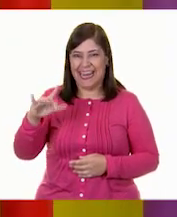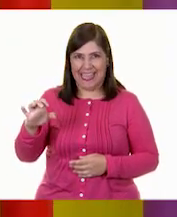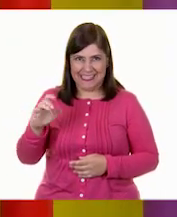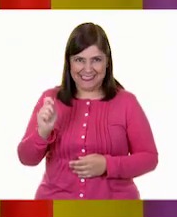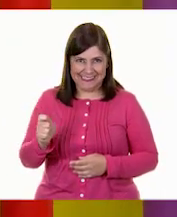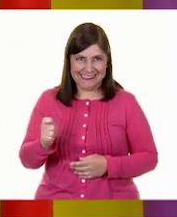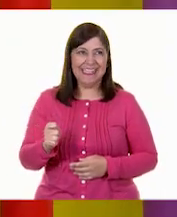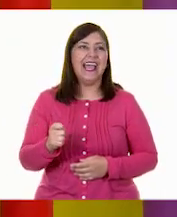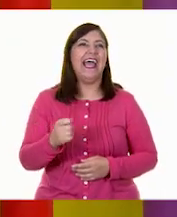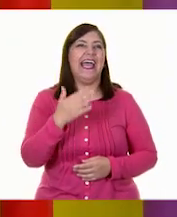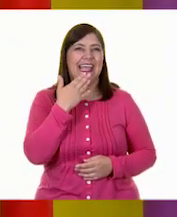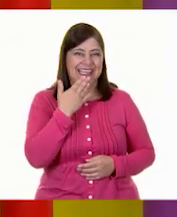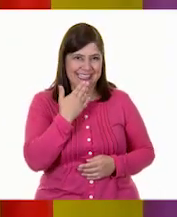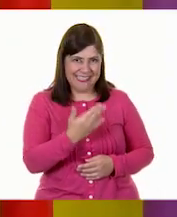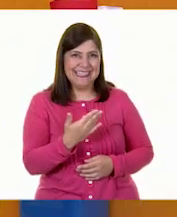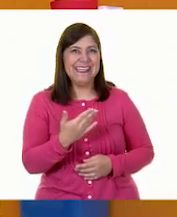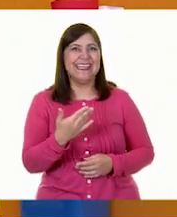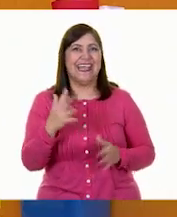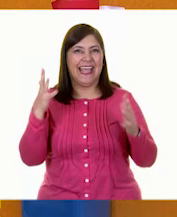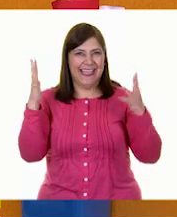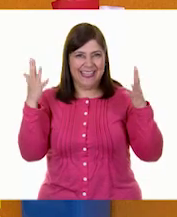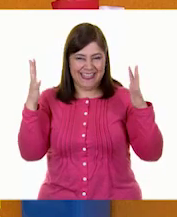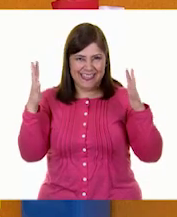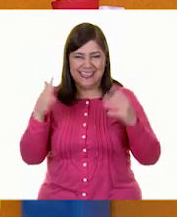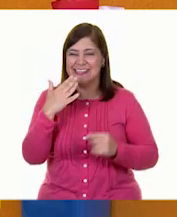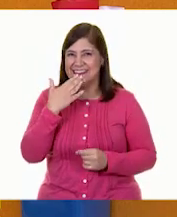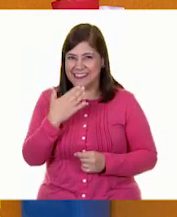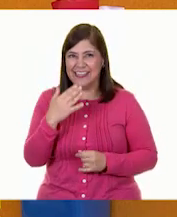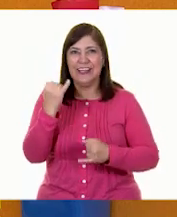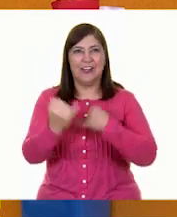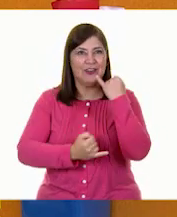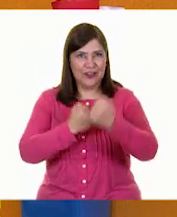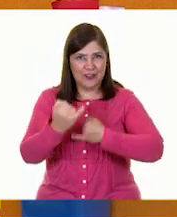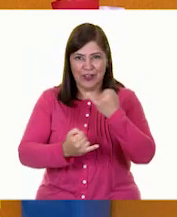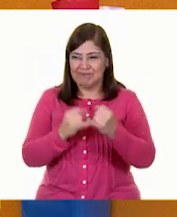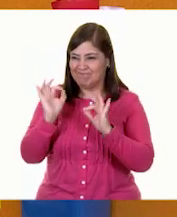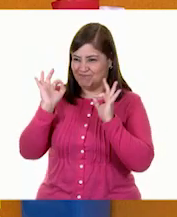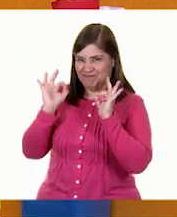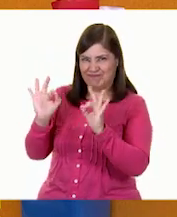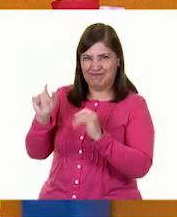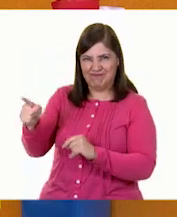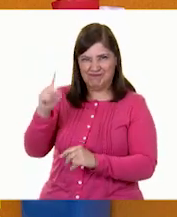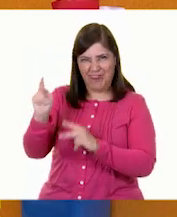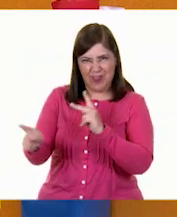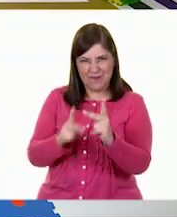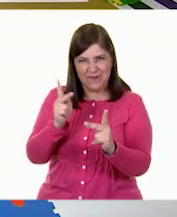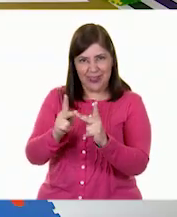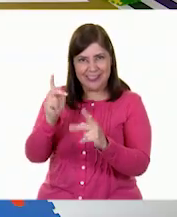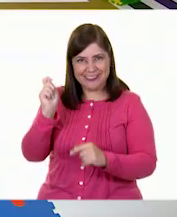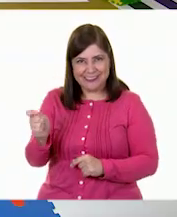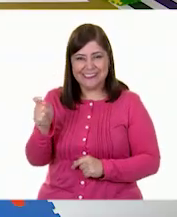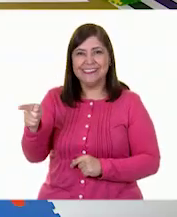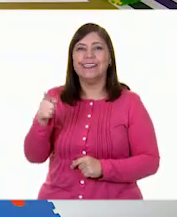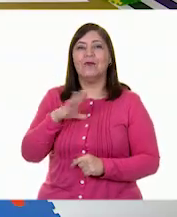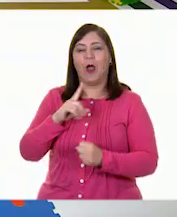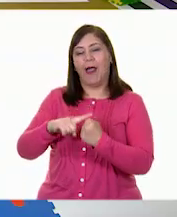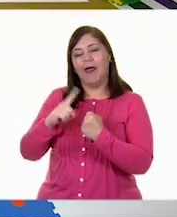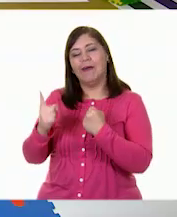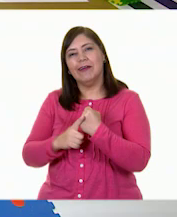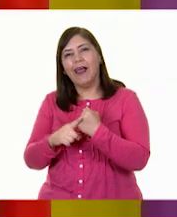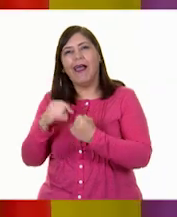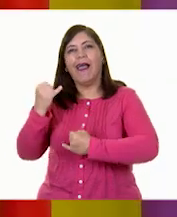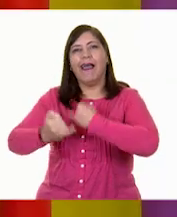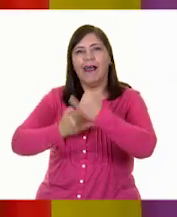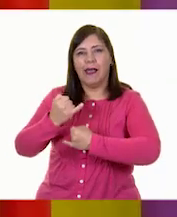¡Muy bien! ¿Tal? Oye, eso estuvo muy bien. Jugaste perfecto con el sentido de figurado de las